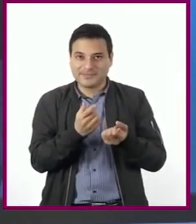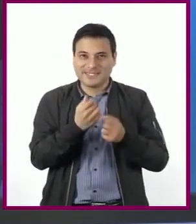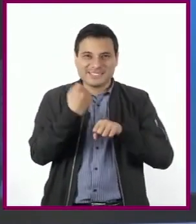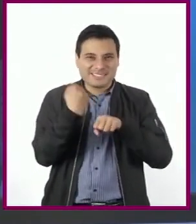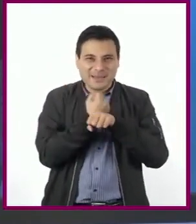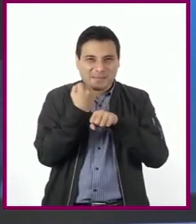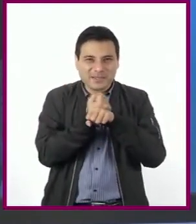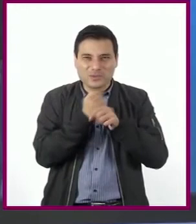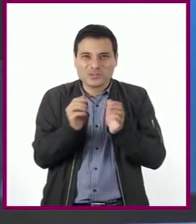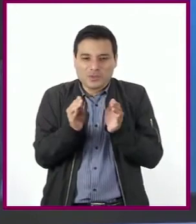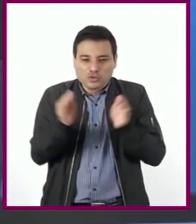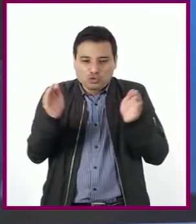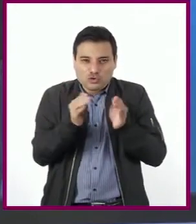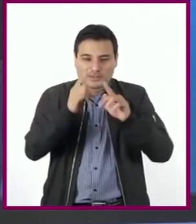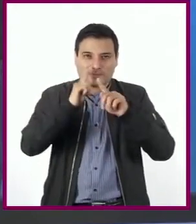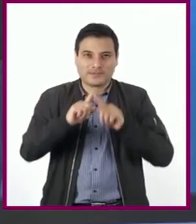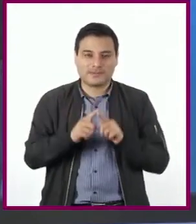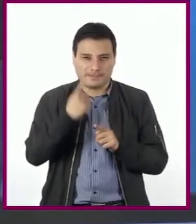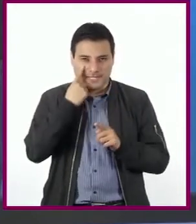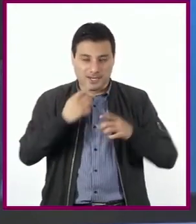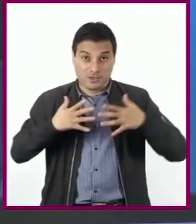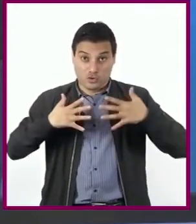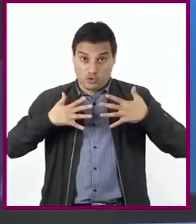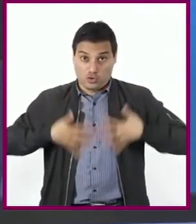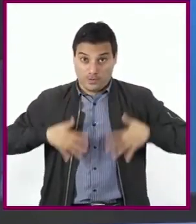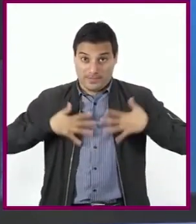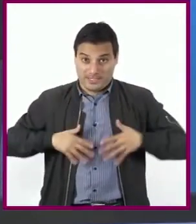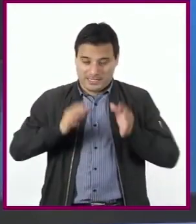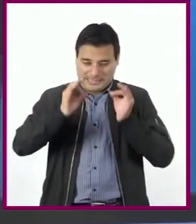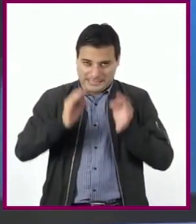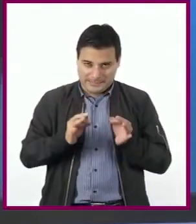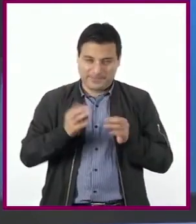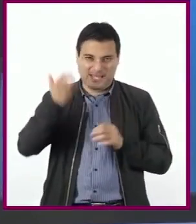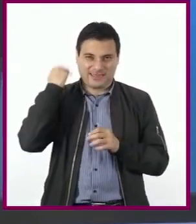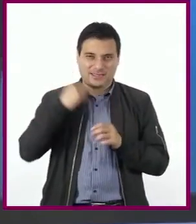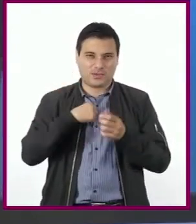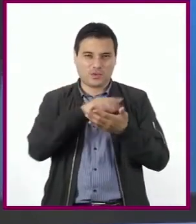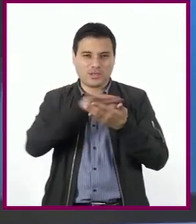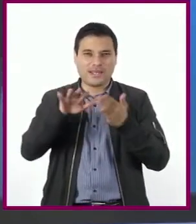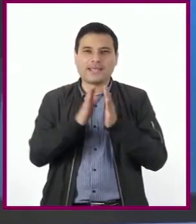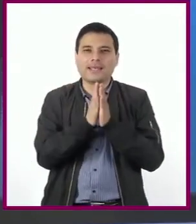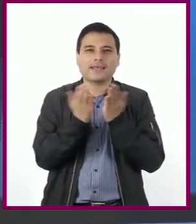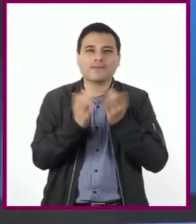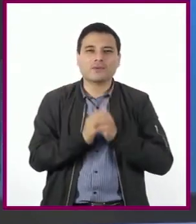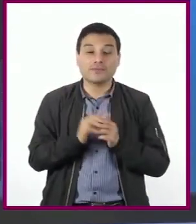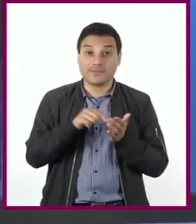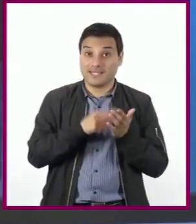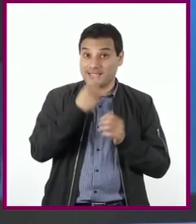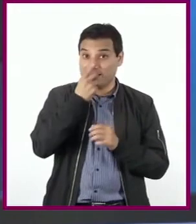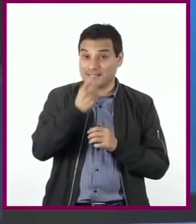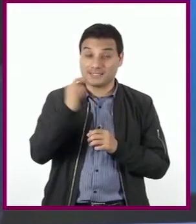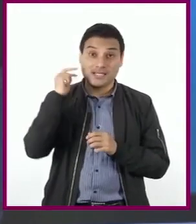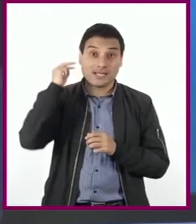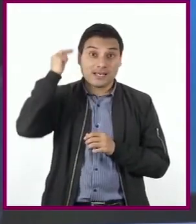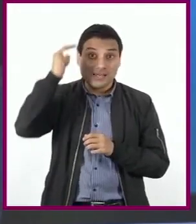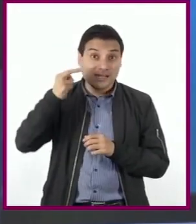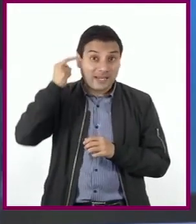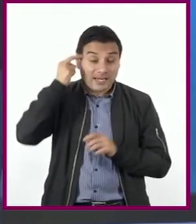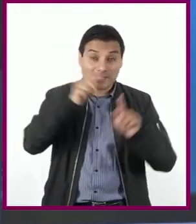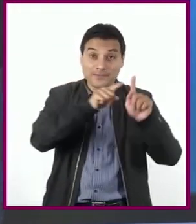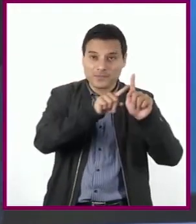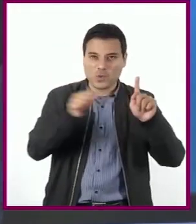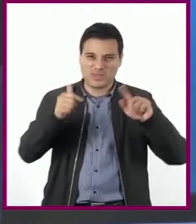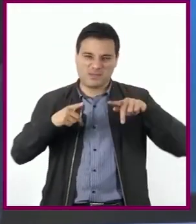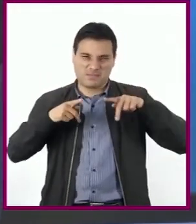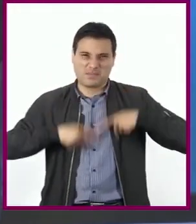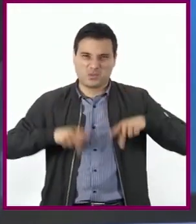etc. Hablando de ropa hecha a la medida, recientemente leí el libro en el que un rey es engañado por pillos que